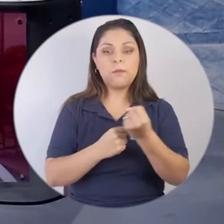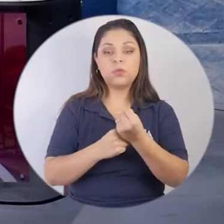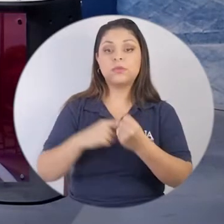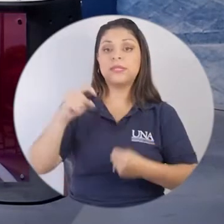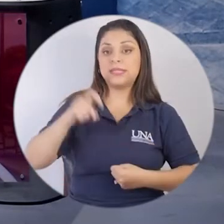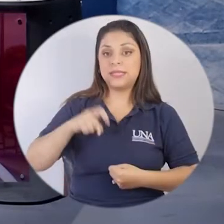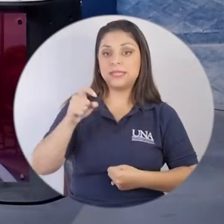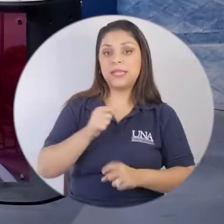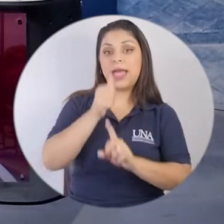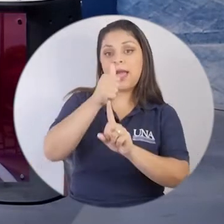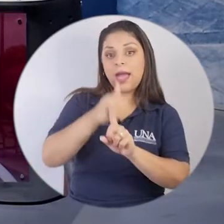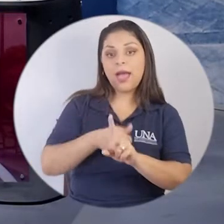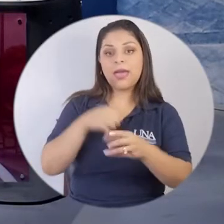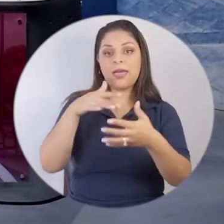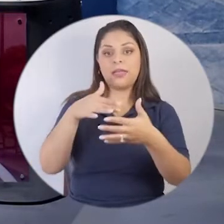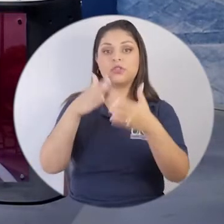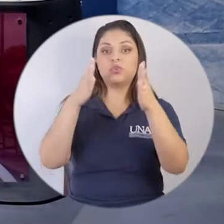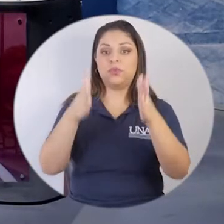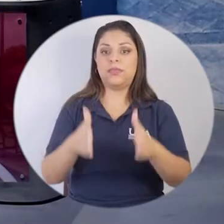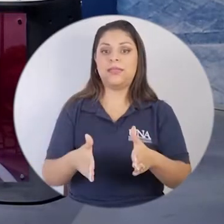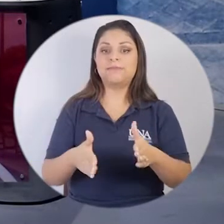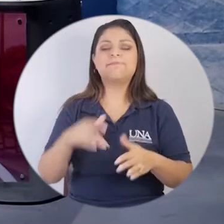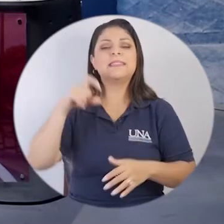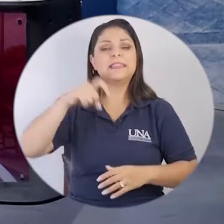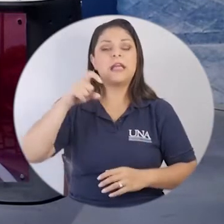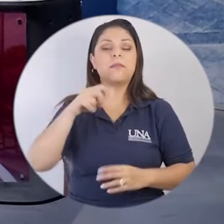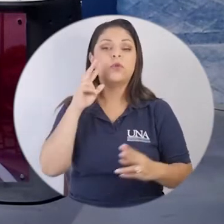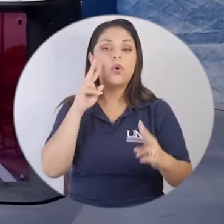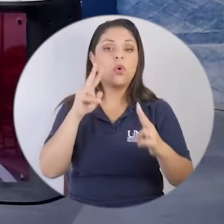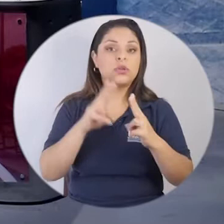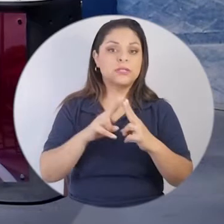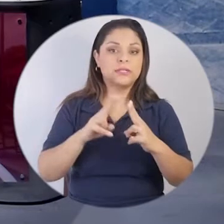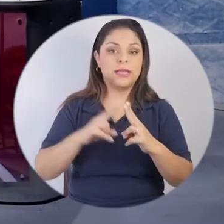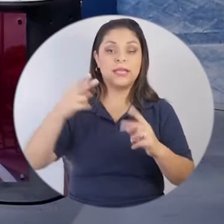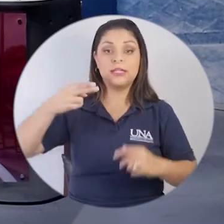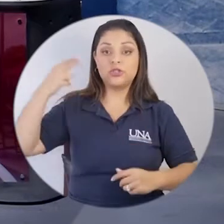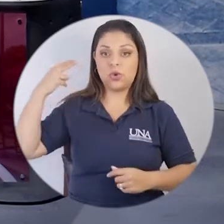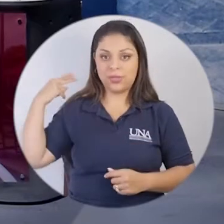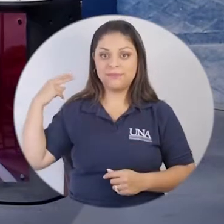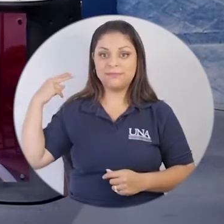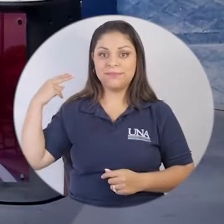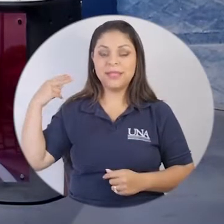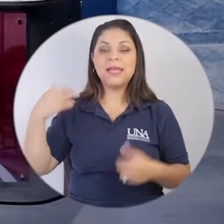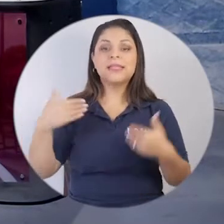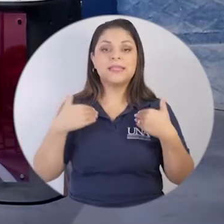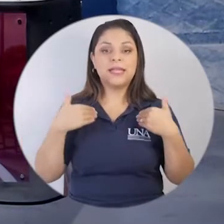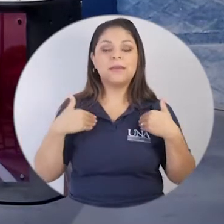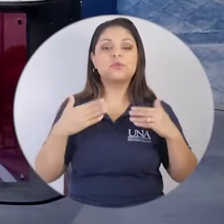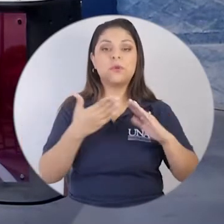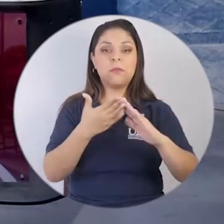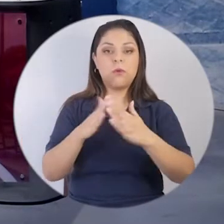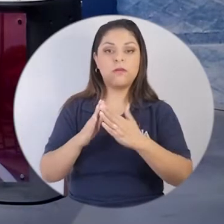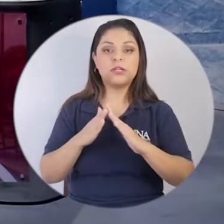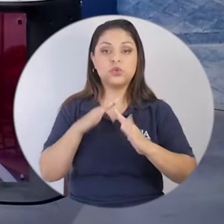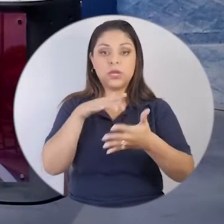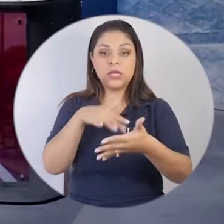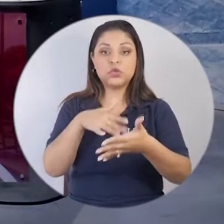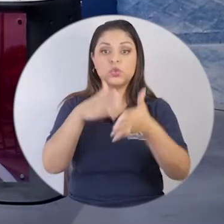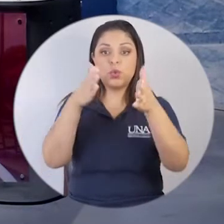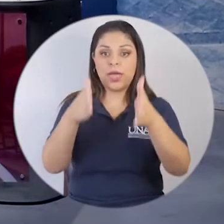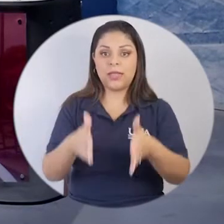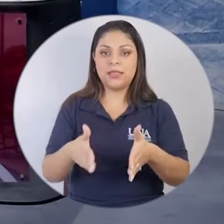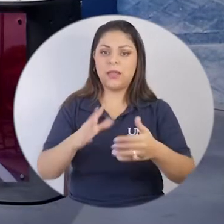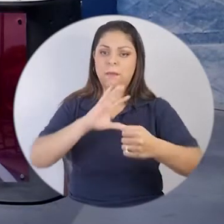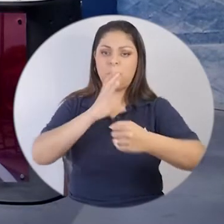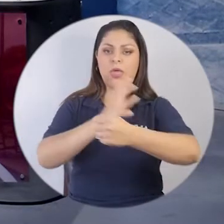apoyos que va a requerir cada estudiante, pues implica un poquito conocer esa historia, ¿verdad? Claro. Tenemos población estudiantil, ¿verdad?,